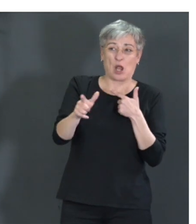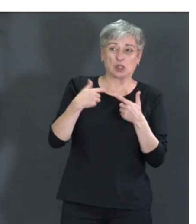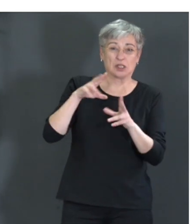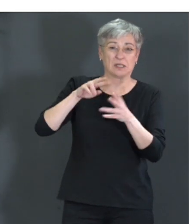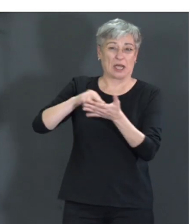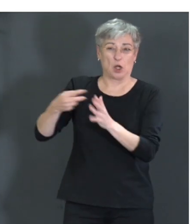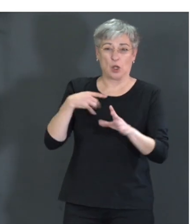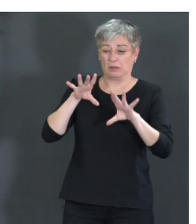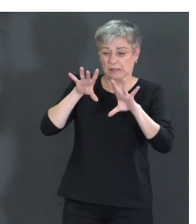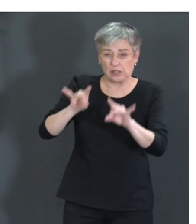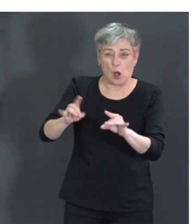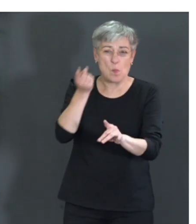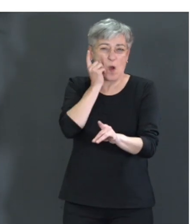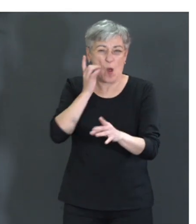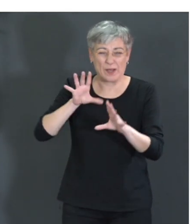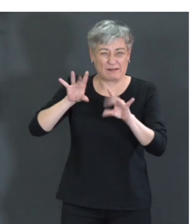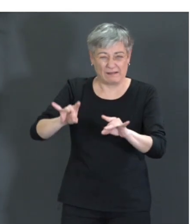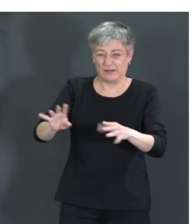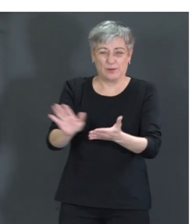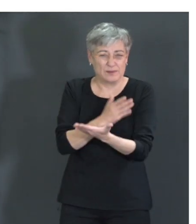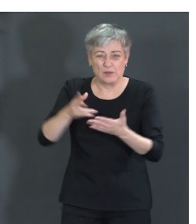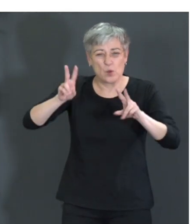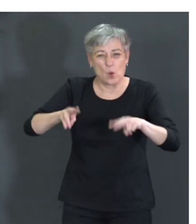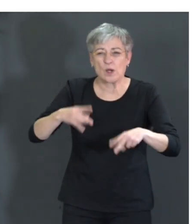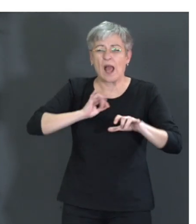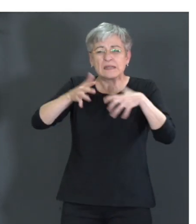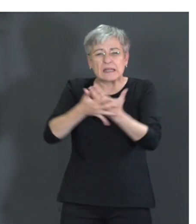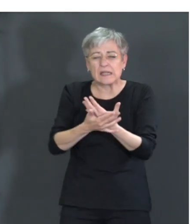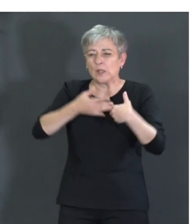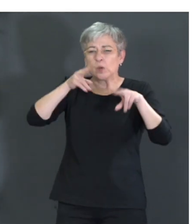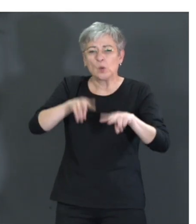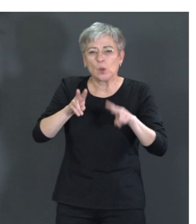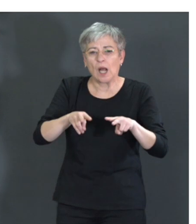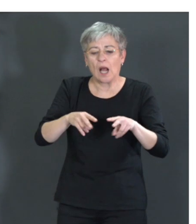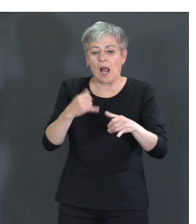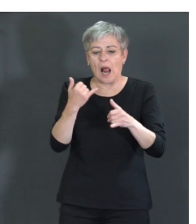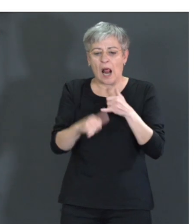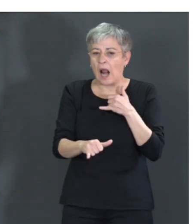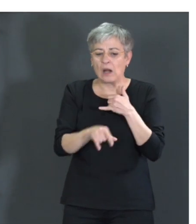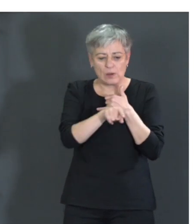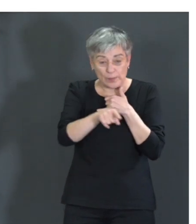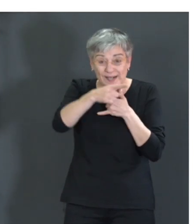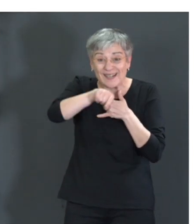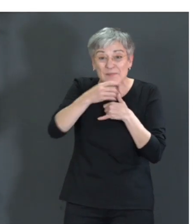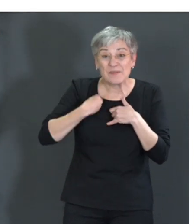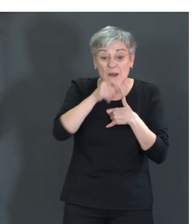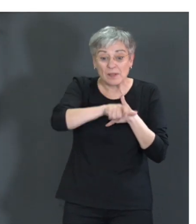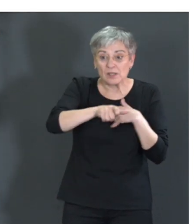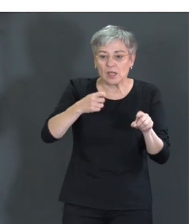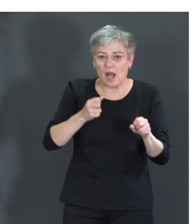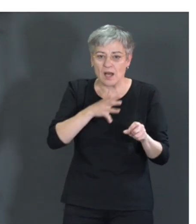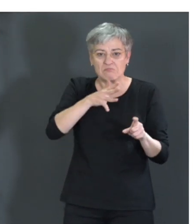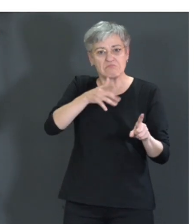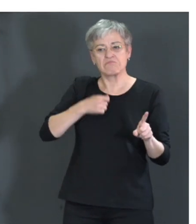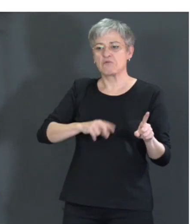habían utilizado un teléfono, nunca se habían conectado a internet, fueron las personas que mejor valoraron este tipo de tecnología.